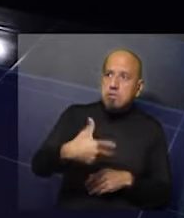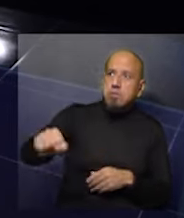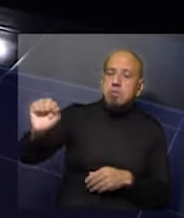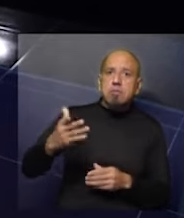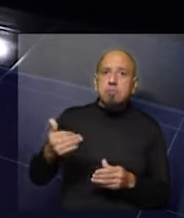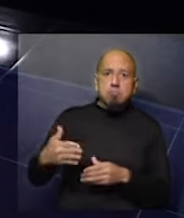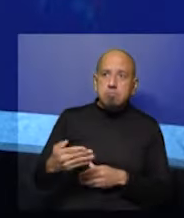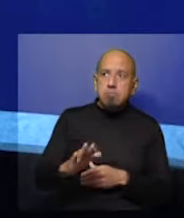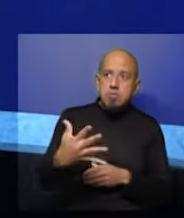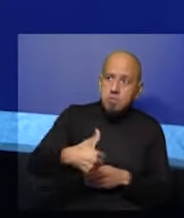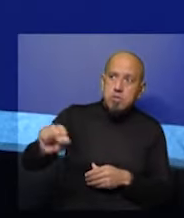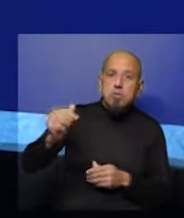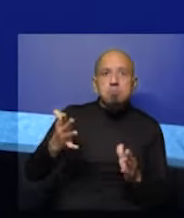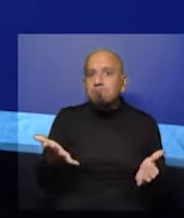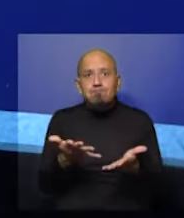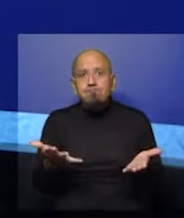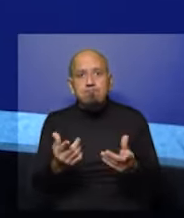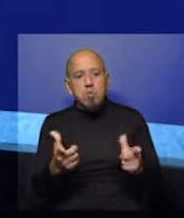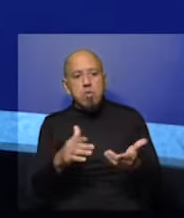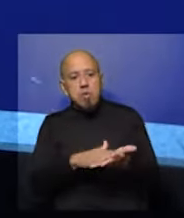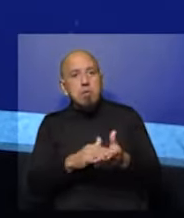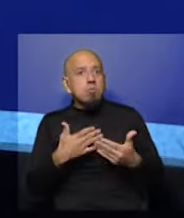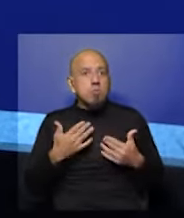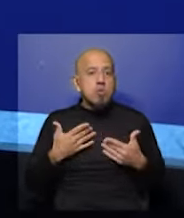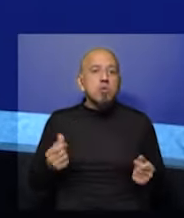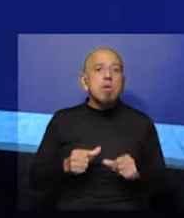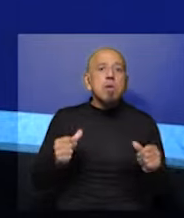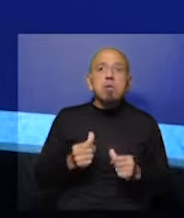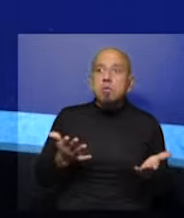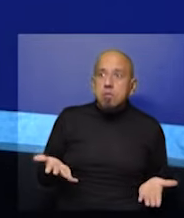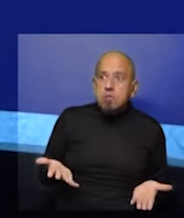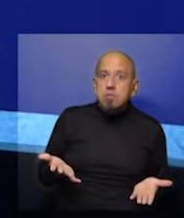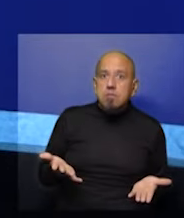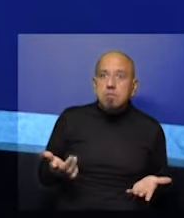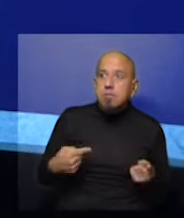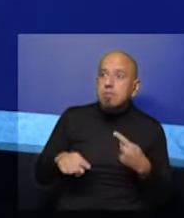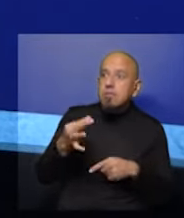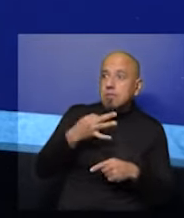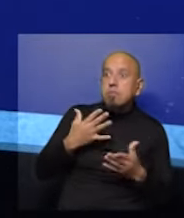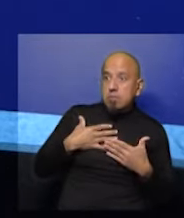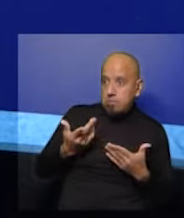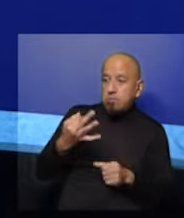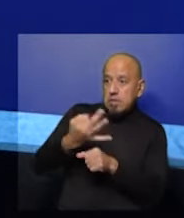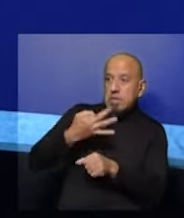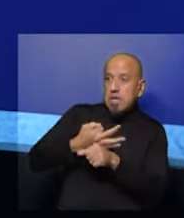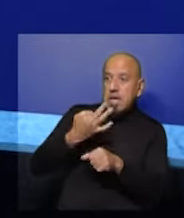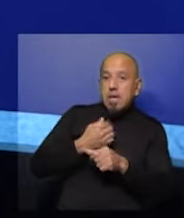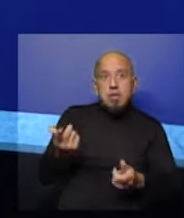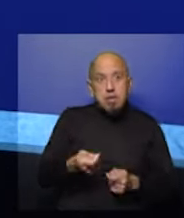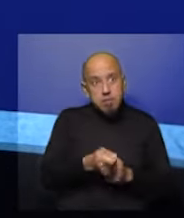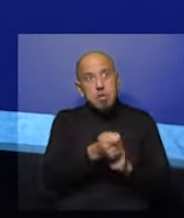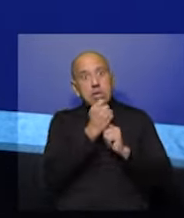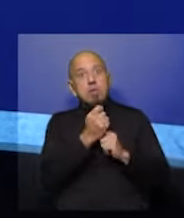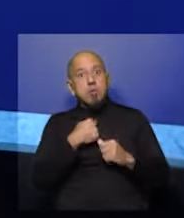llevaron todo el pescado o lo que sea no hay pica qué hago qué Me vas a decir ahora porque ya me enseñaste a pescar y aún habiendo